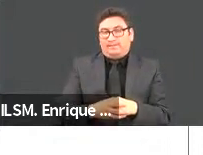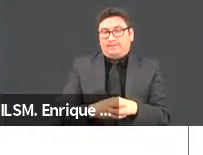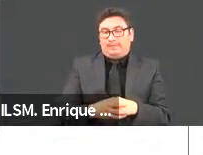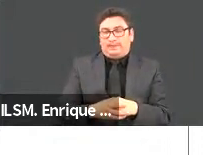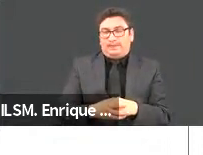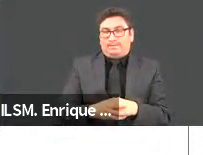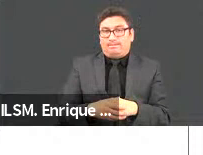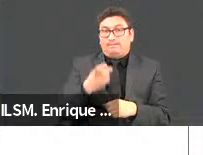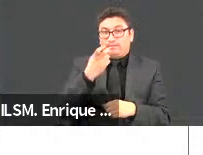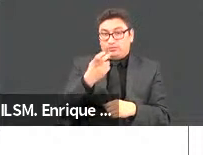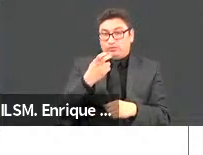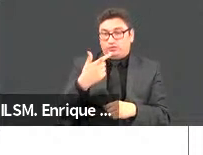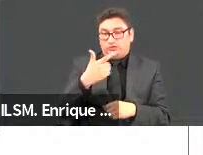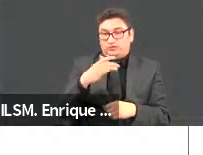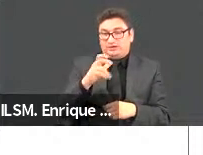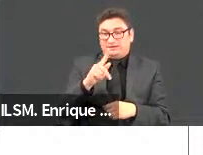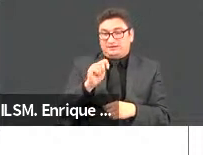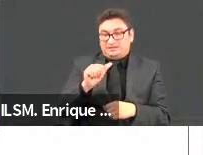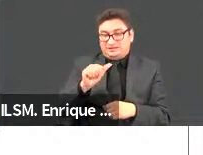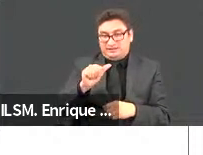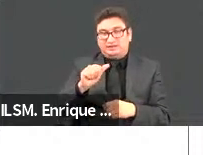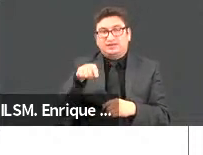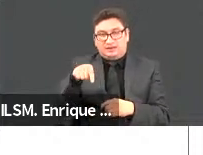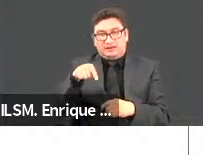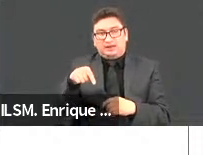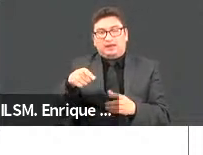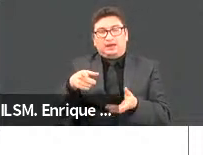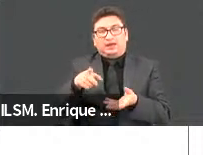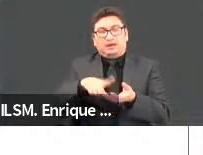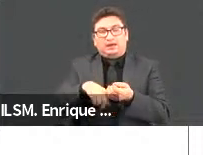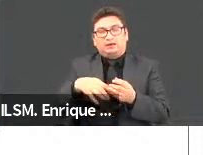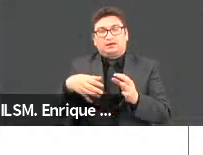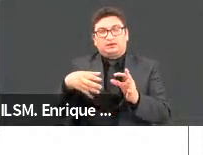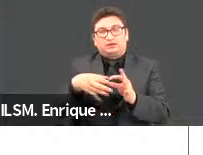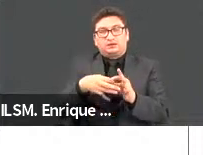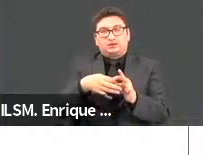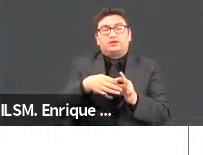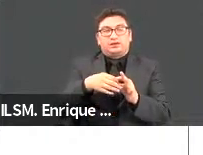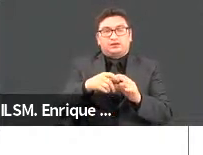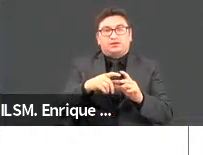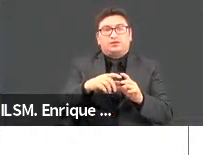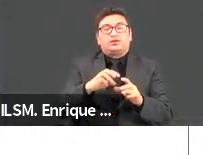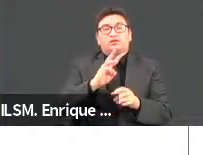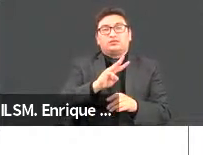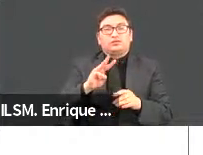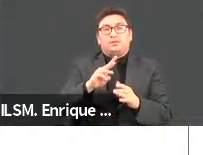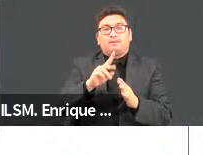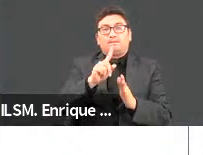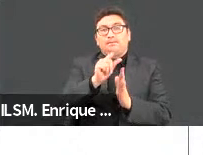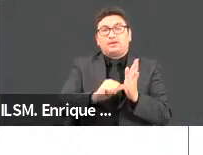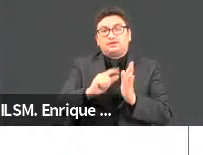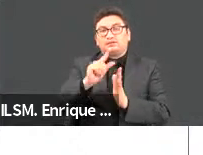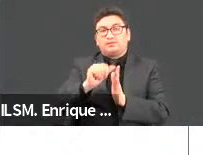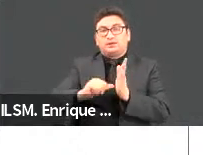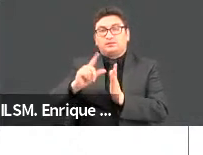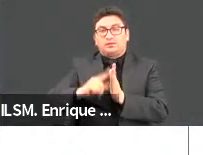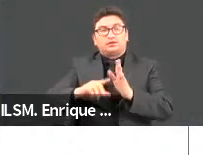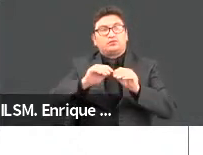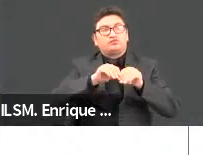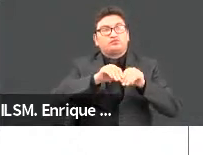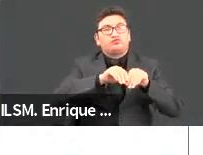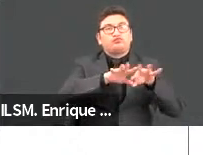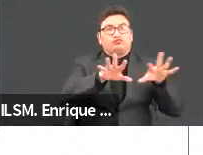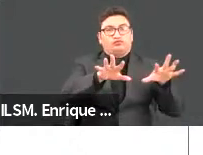la Gaceta, ¿sí?, es la publicación electrónica mensual de toda